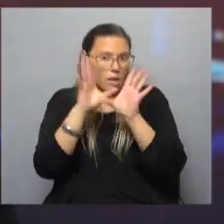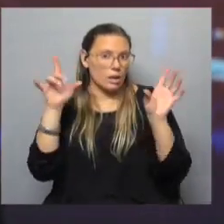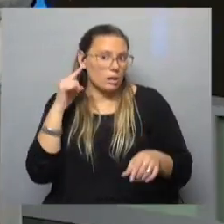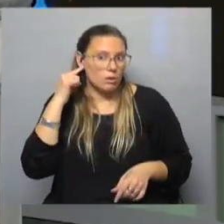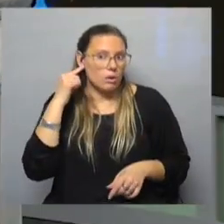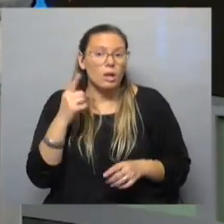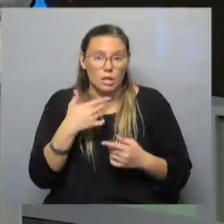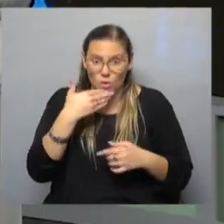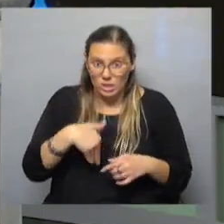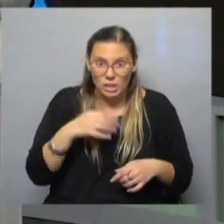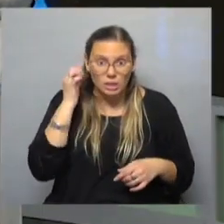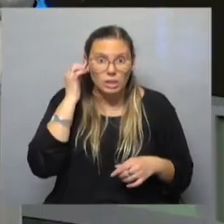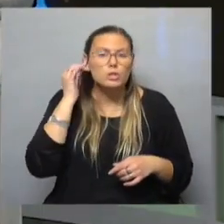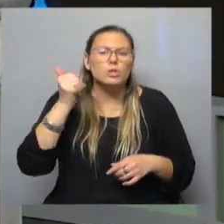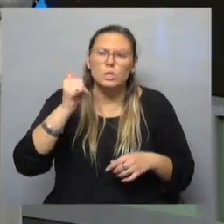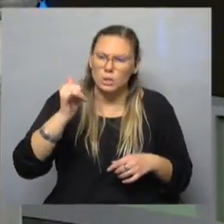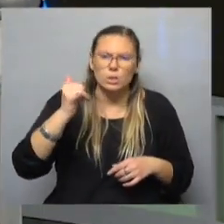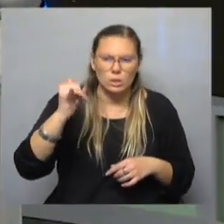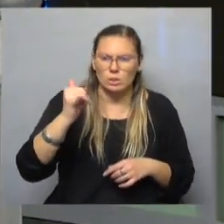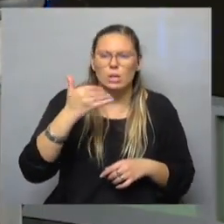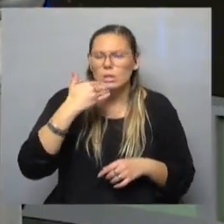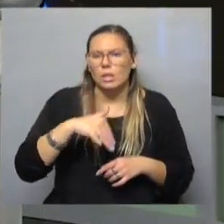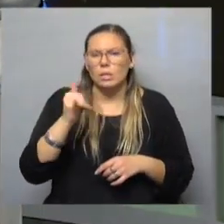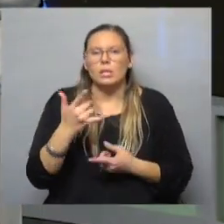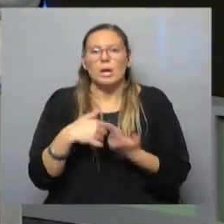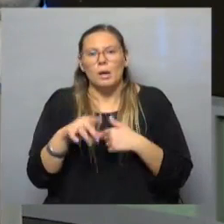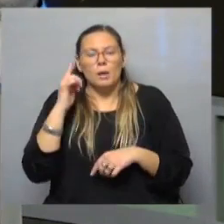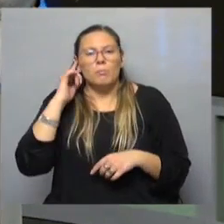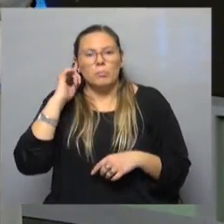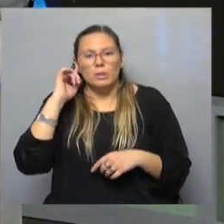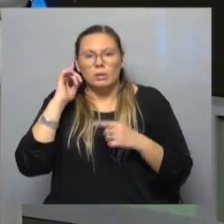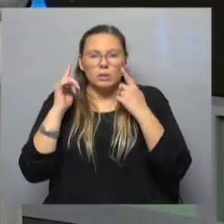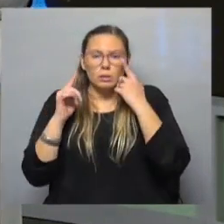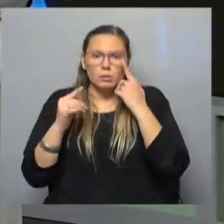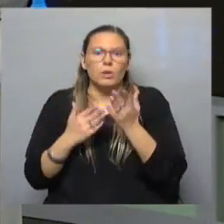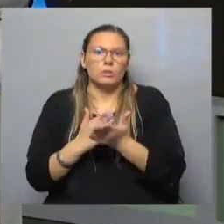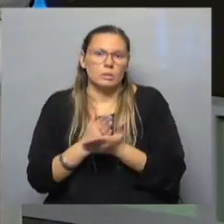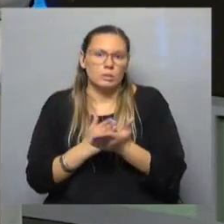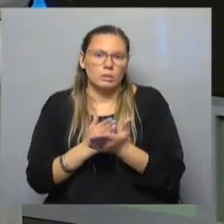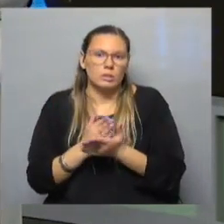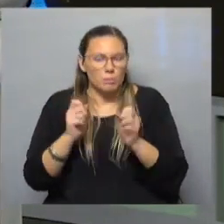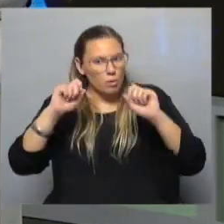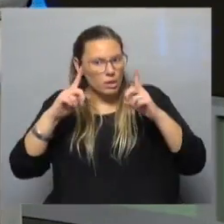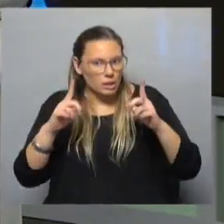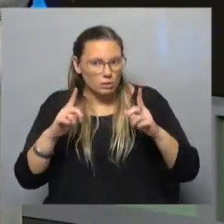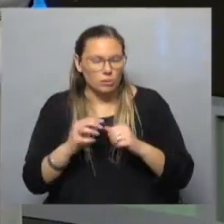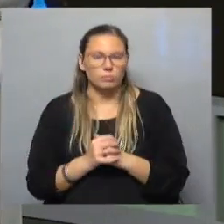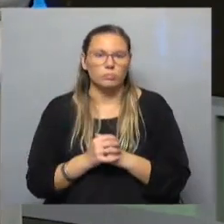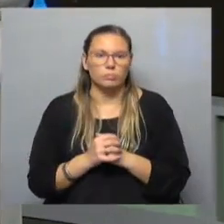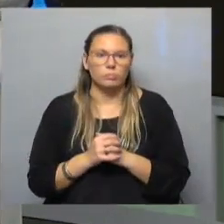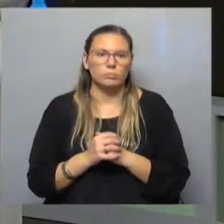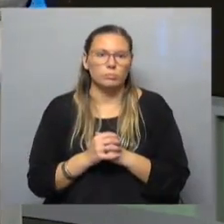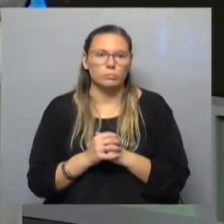Y lo terminan entendiendo. Obvio, sí, está obvio, bien. Pero... Digamos que uno siempre tendría que estar atento.